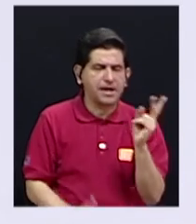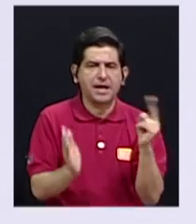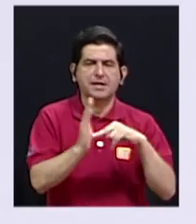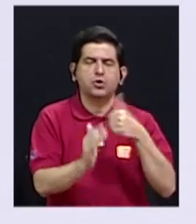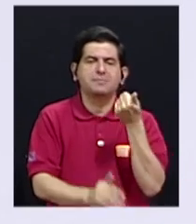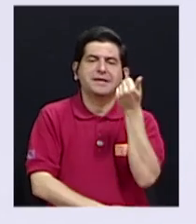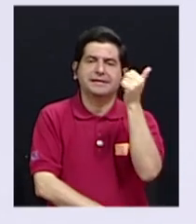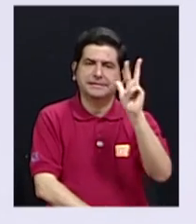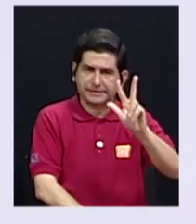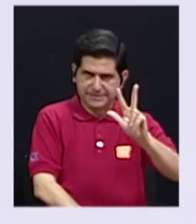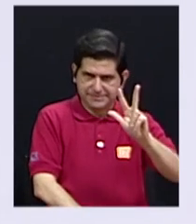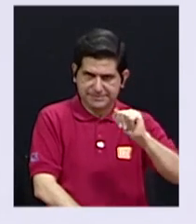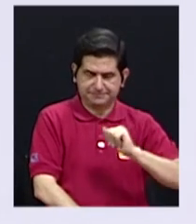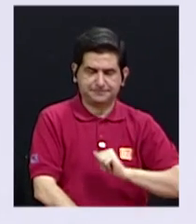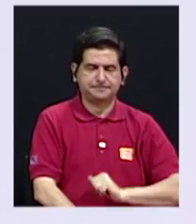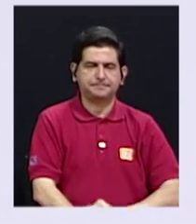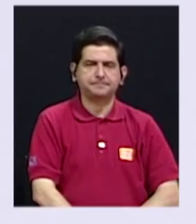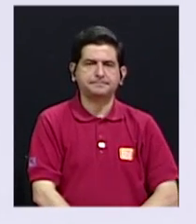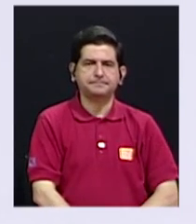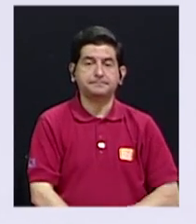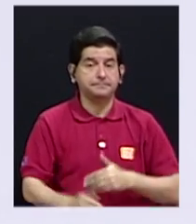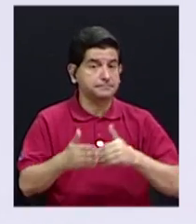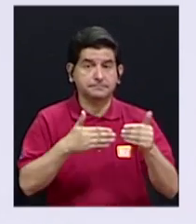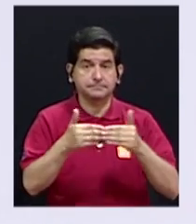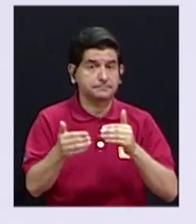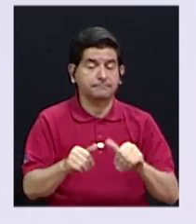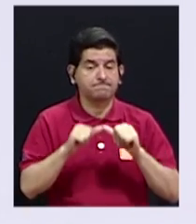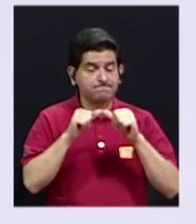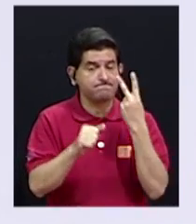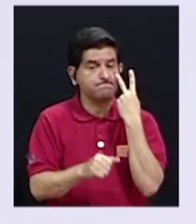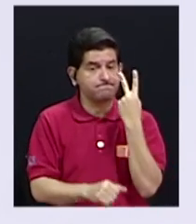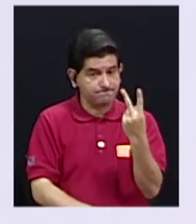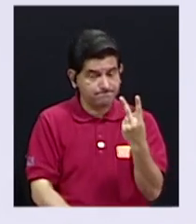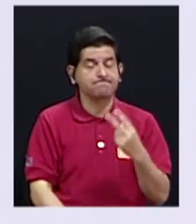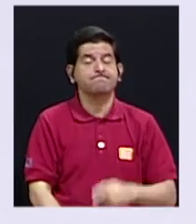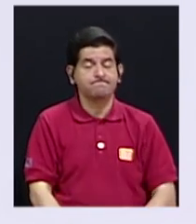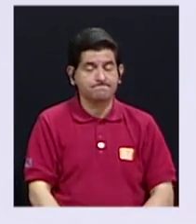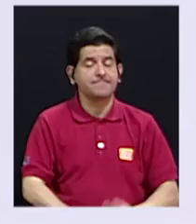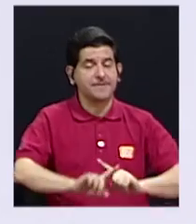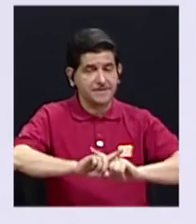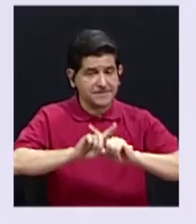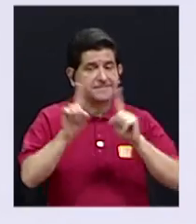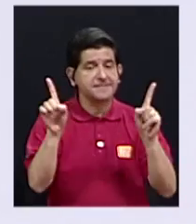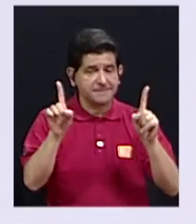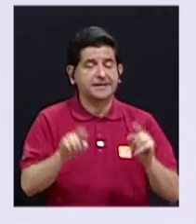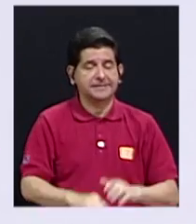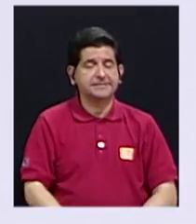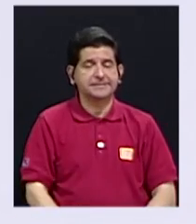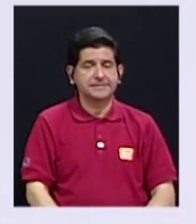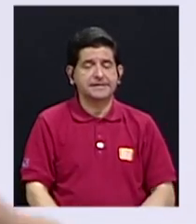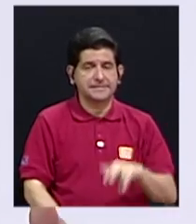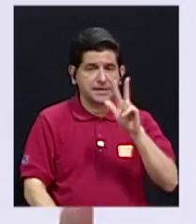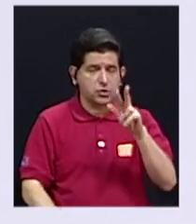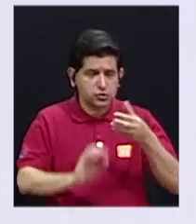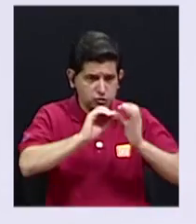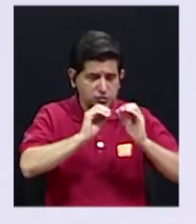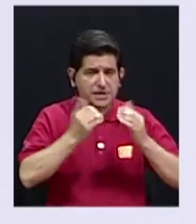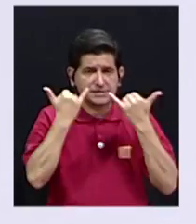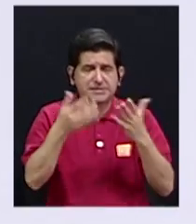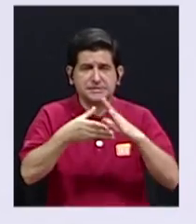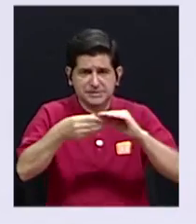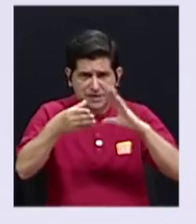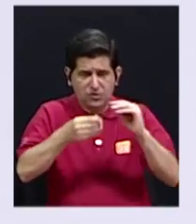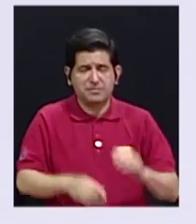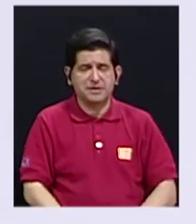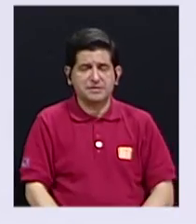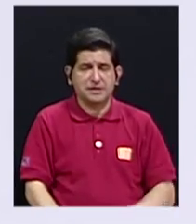2013 verdad y aún así todavía seguimos viendo diferencias en por lo menos los tres indicadores que ya he comentado que